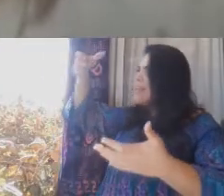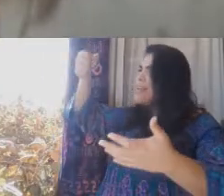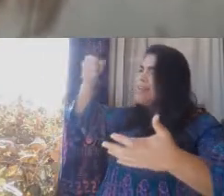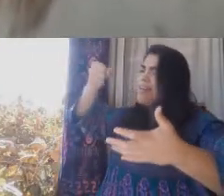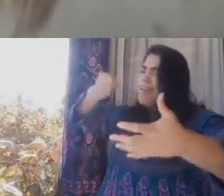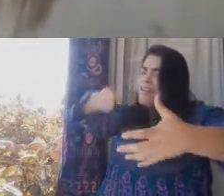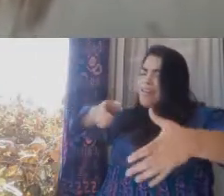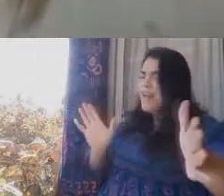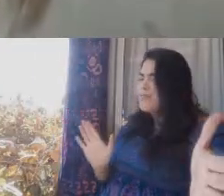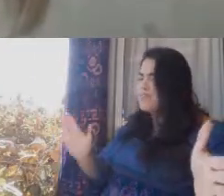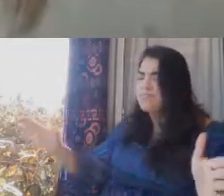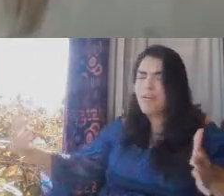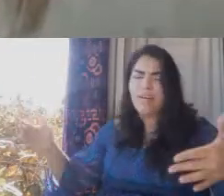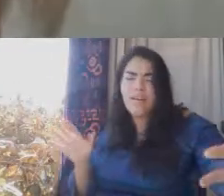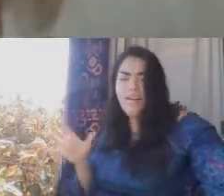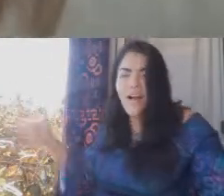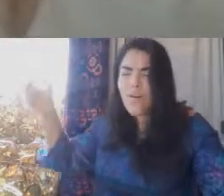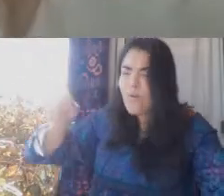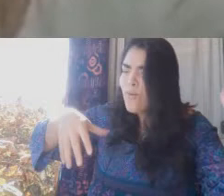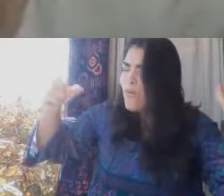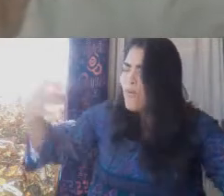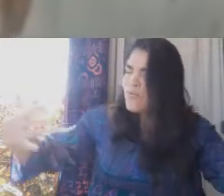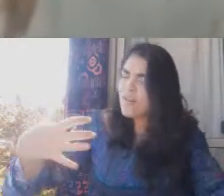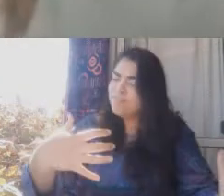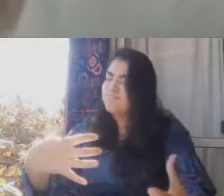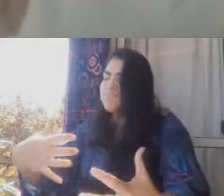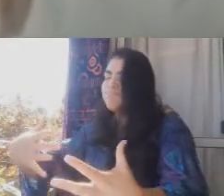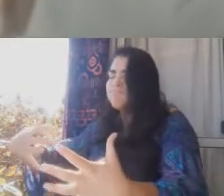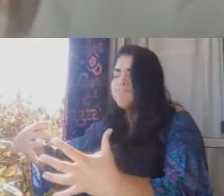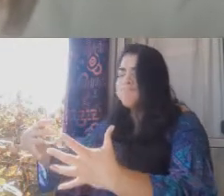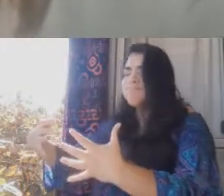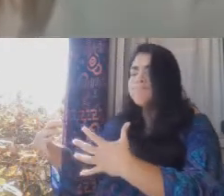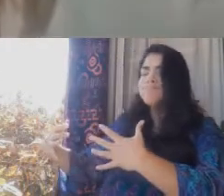empuñando las tijeras, los canastos